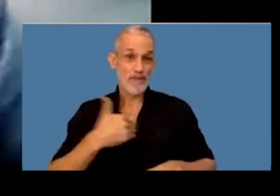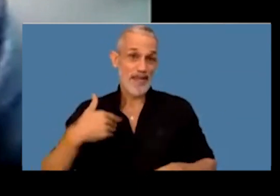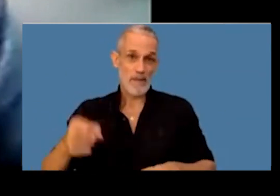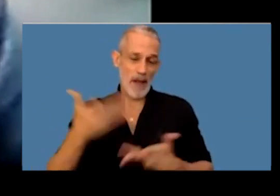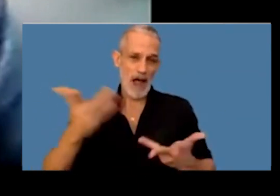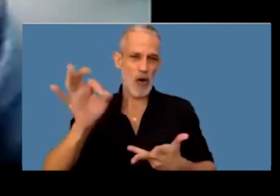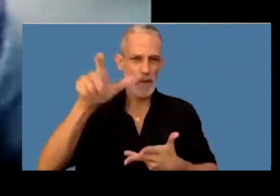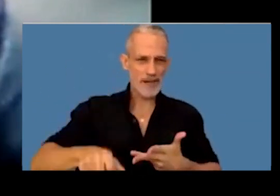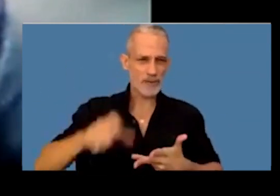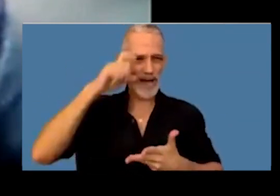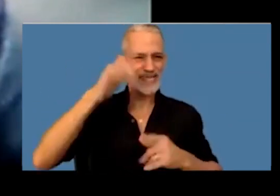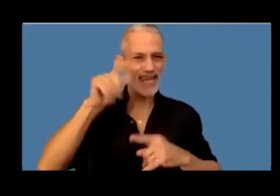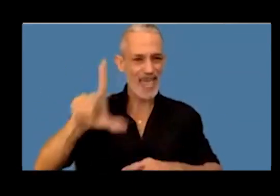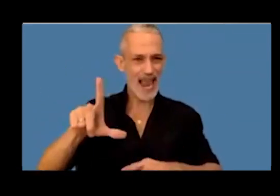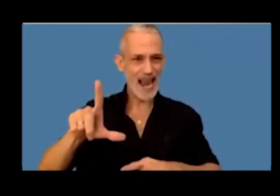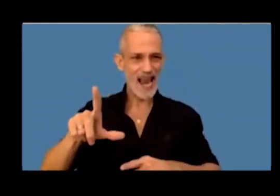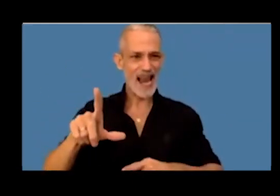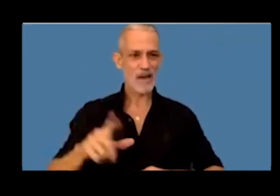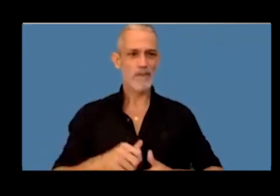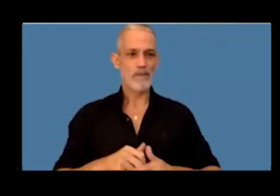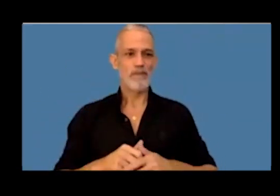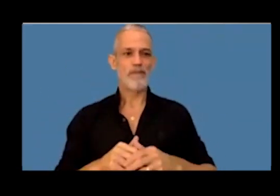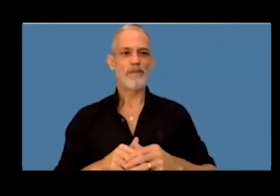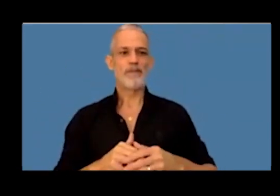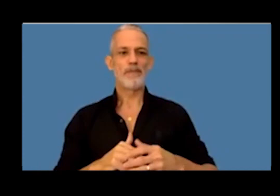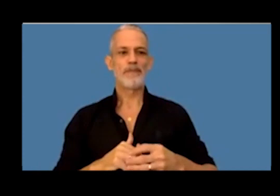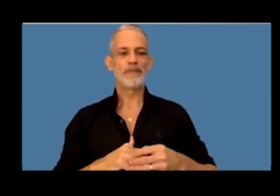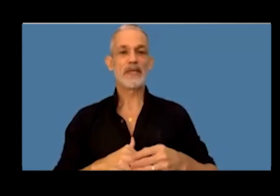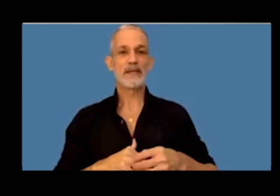podemos... Bueno, eso...